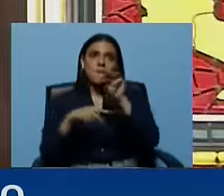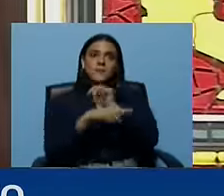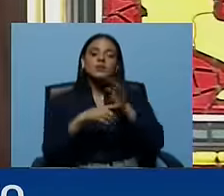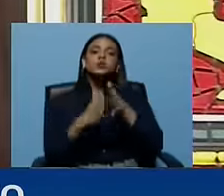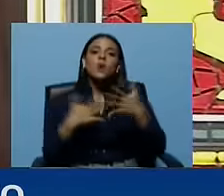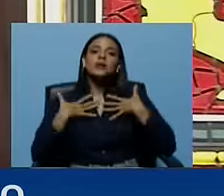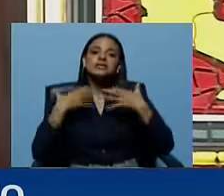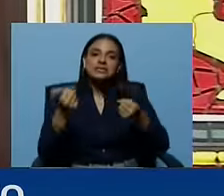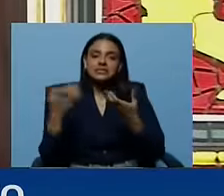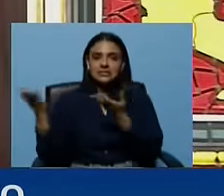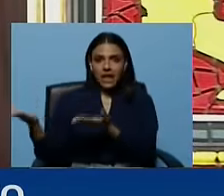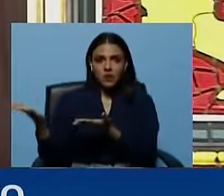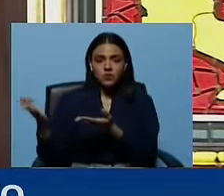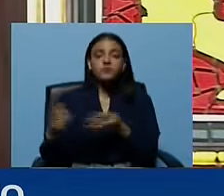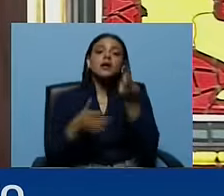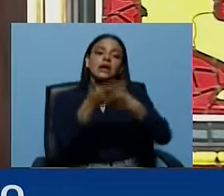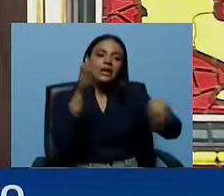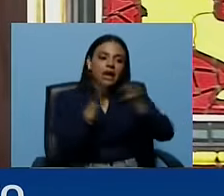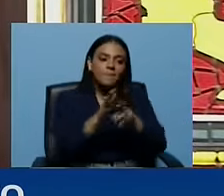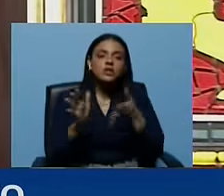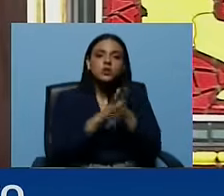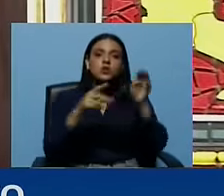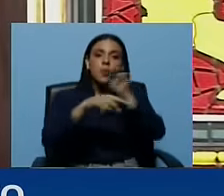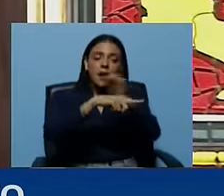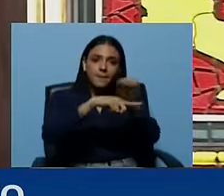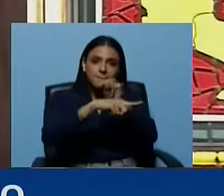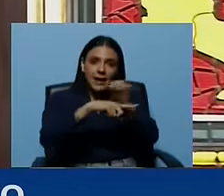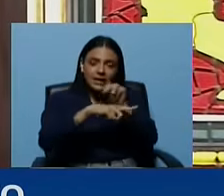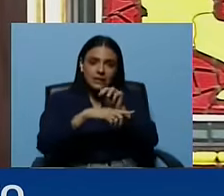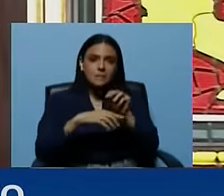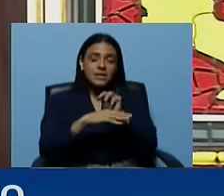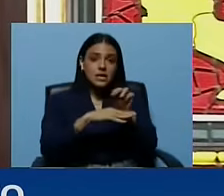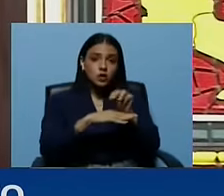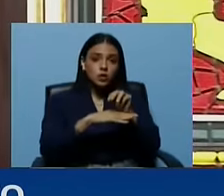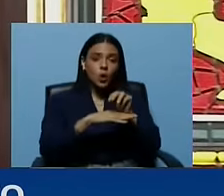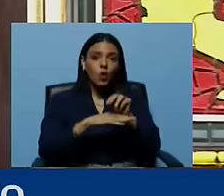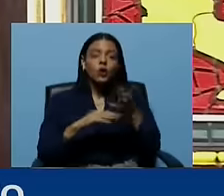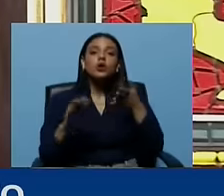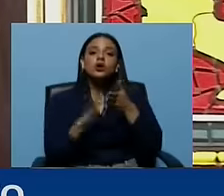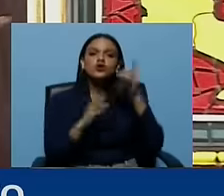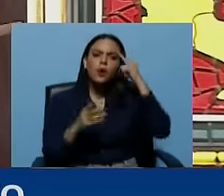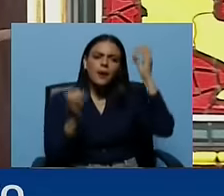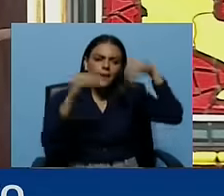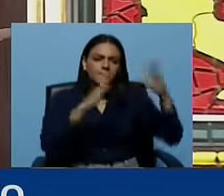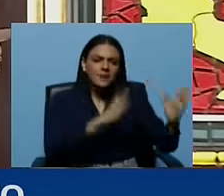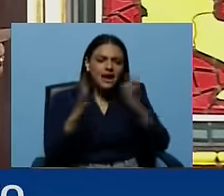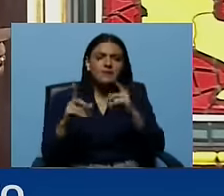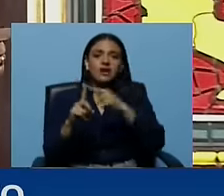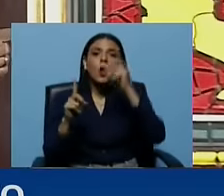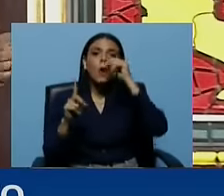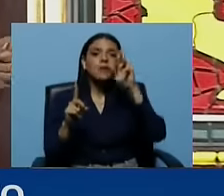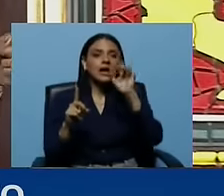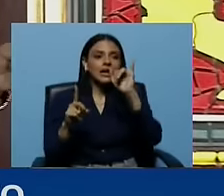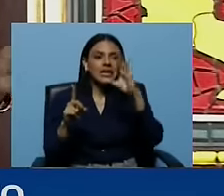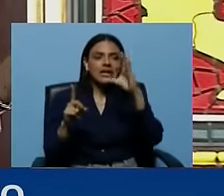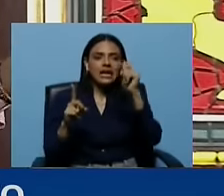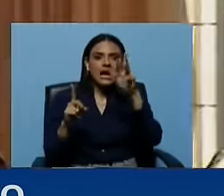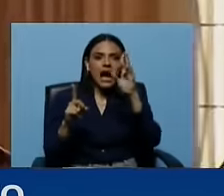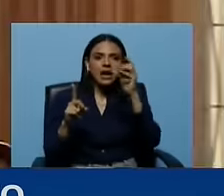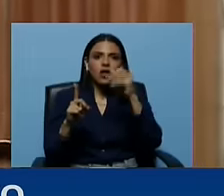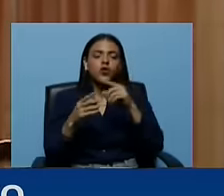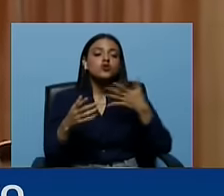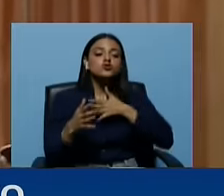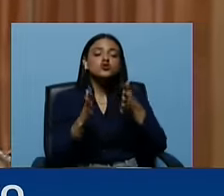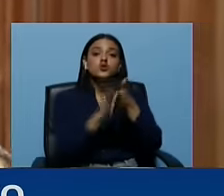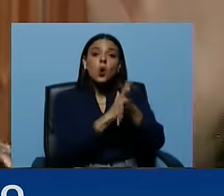Ratifico como ministro plenipotenciario de Planificación a Ricardo Menéndez. Comunero, ese